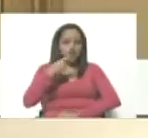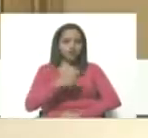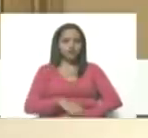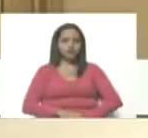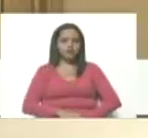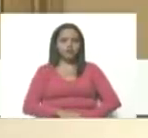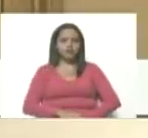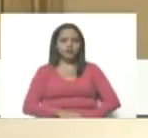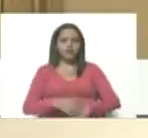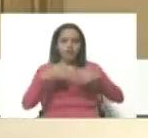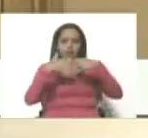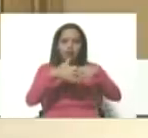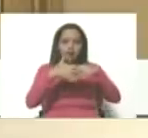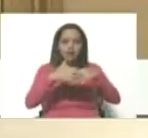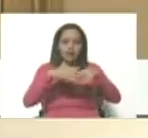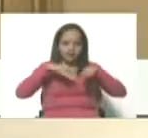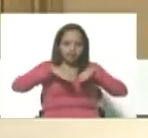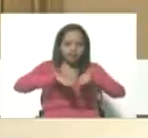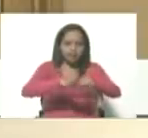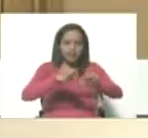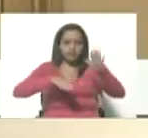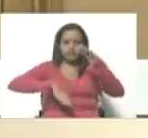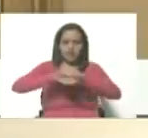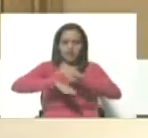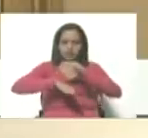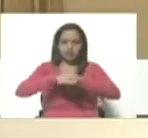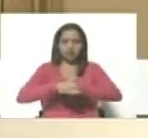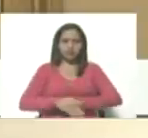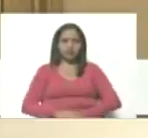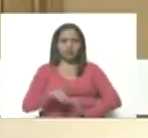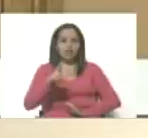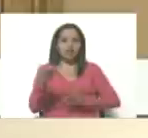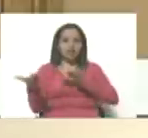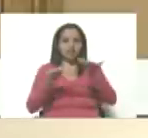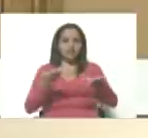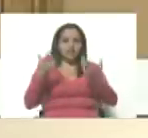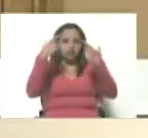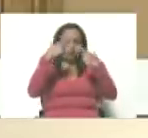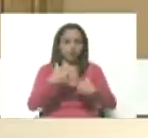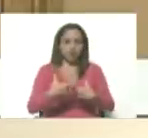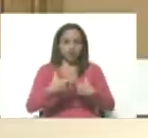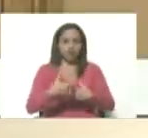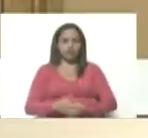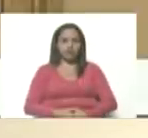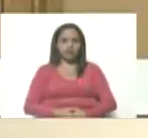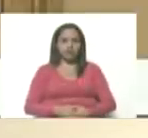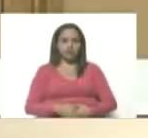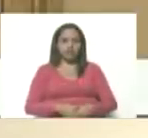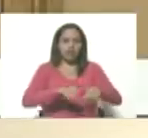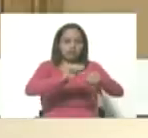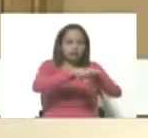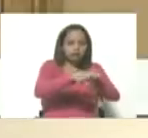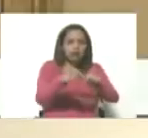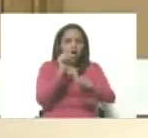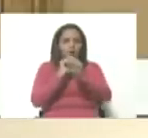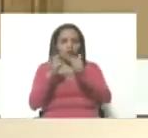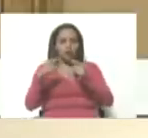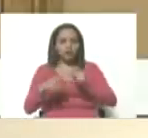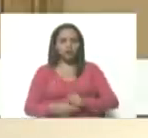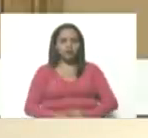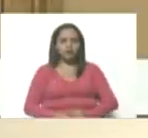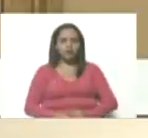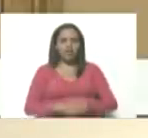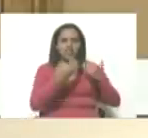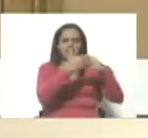la industria textil y calzado y los servicios personalizados de plomería y otro tipo. Estos